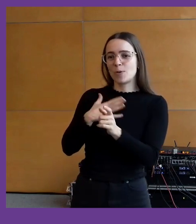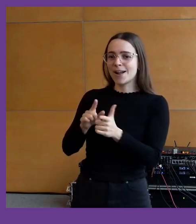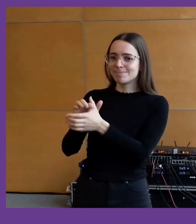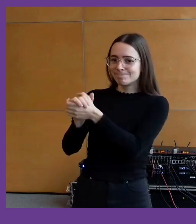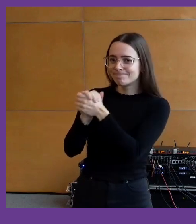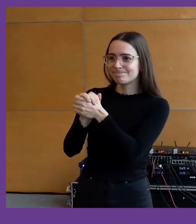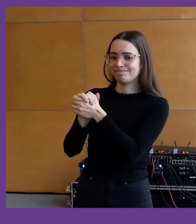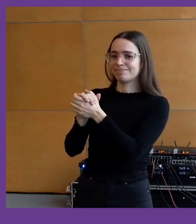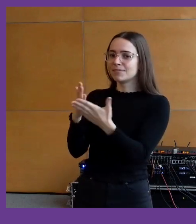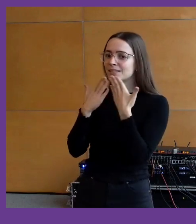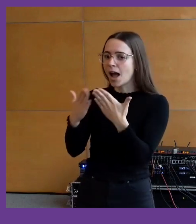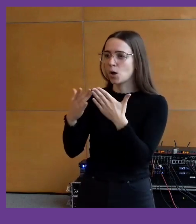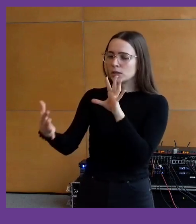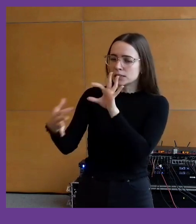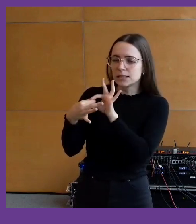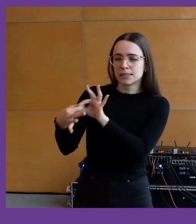Igor.